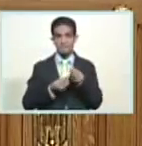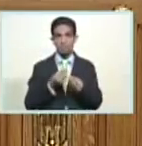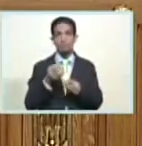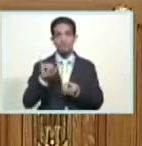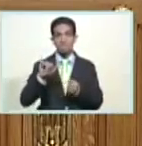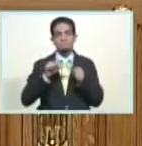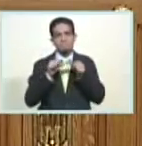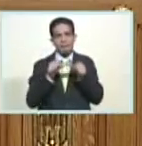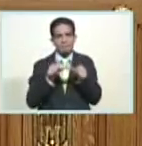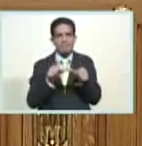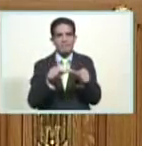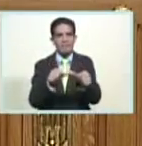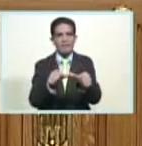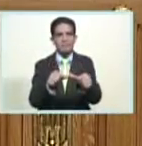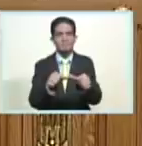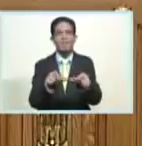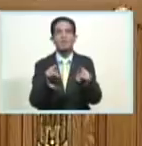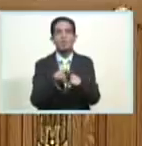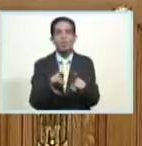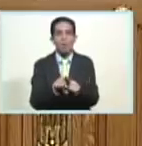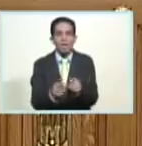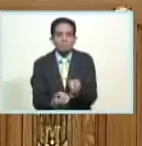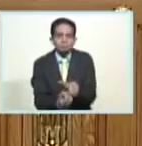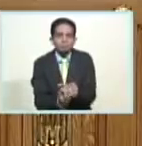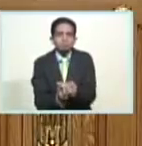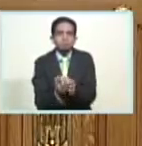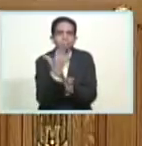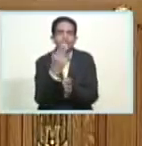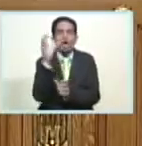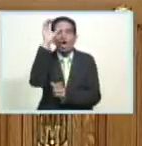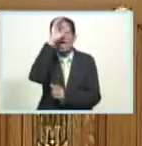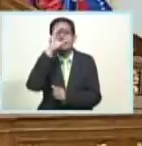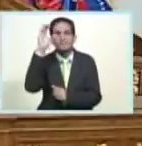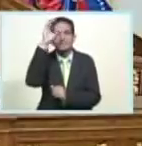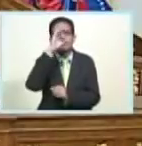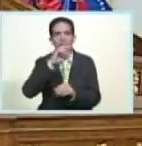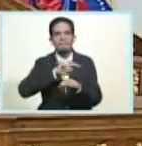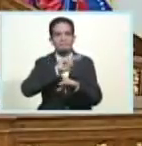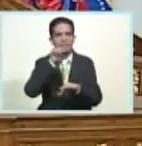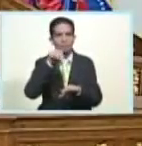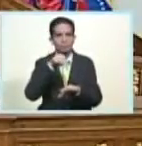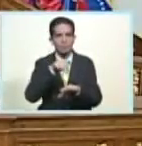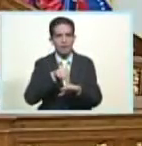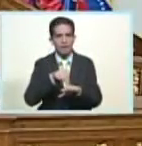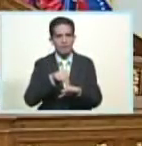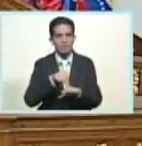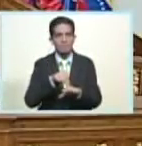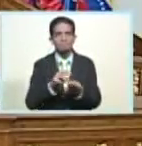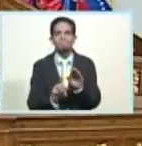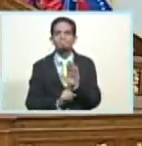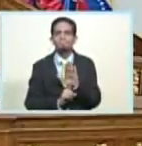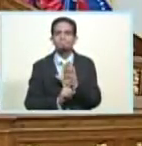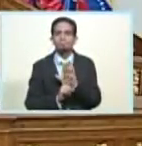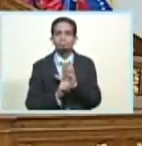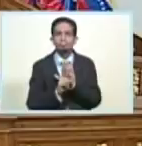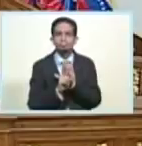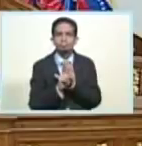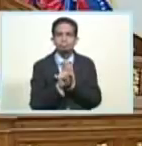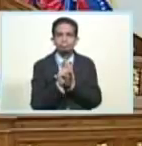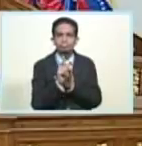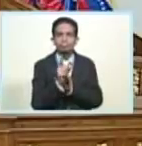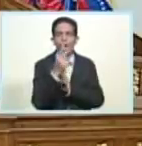mantenemos un resurgimiento de la conciencia nacional, una superación de la pobreza y la